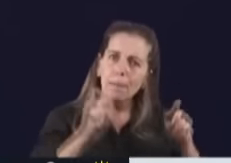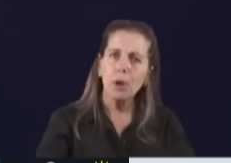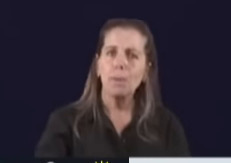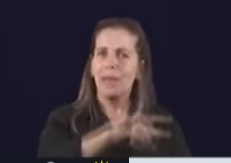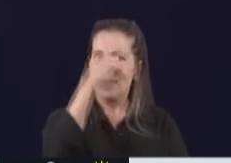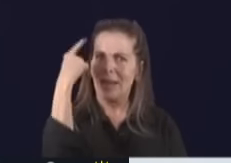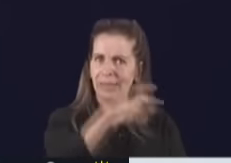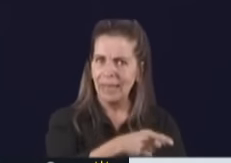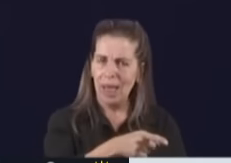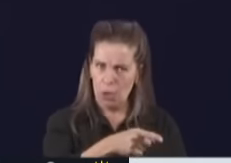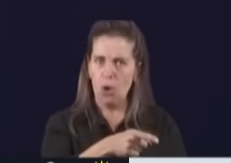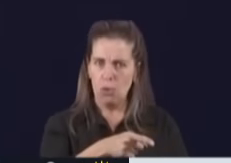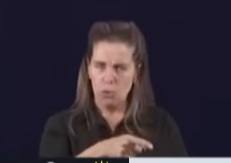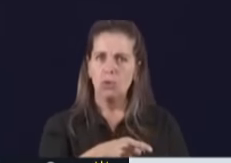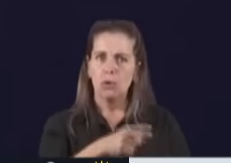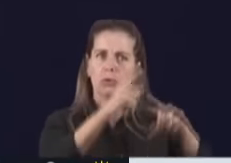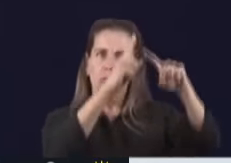acumula